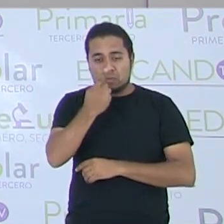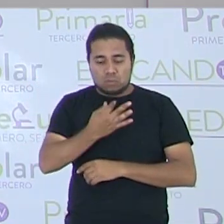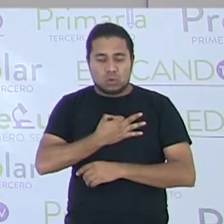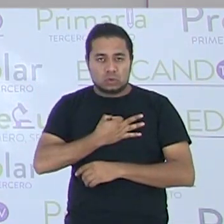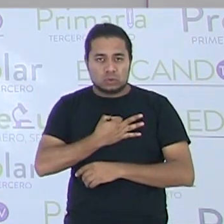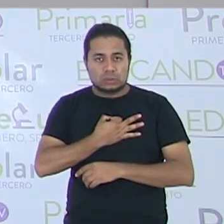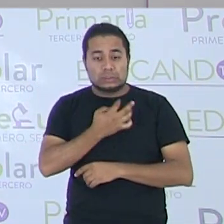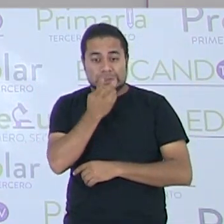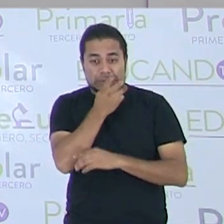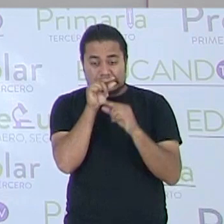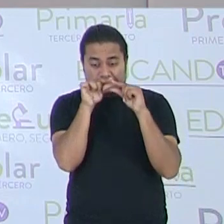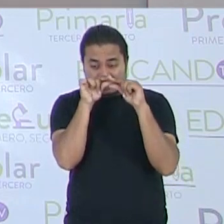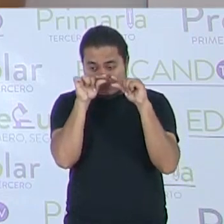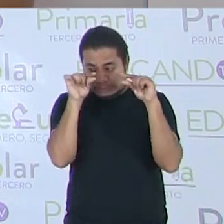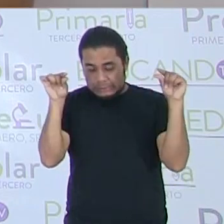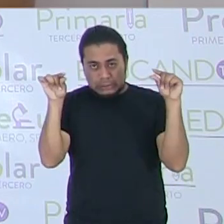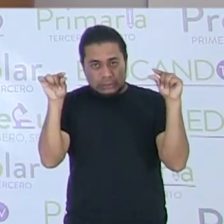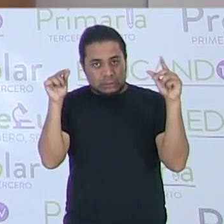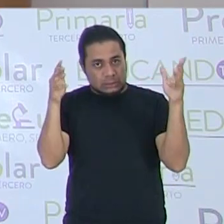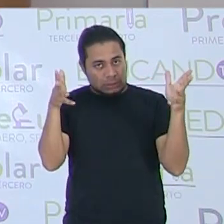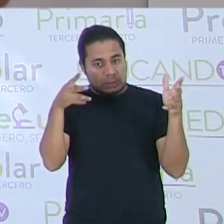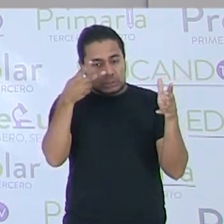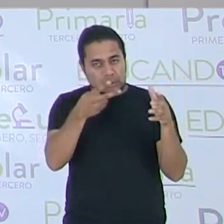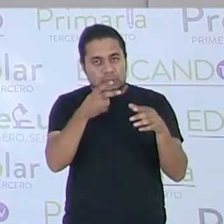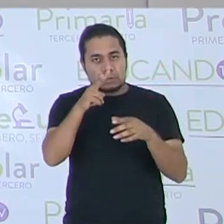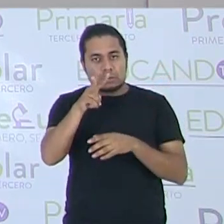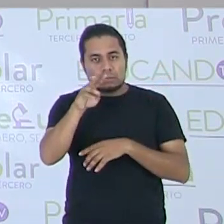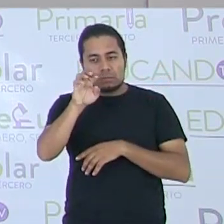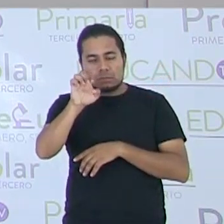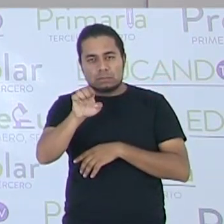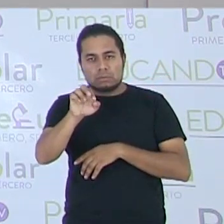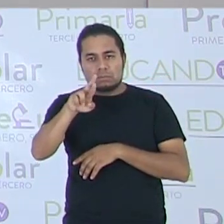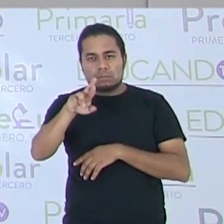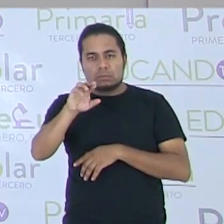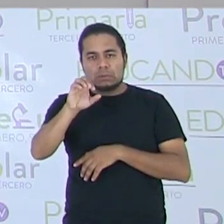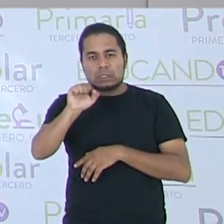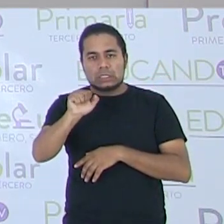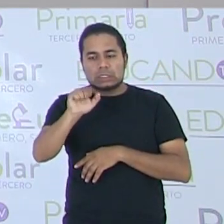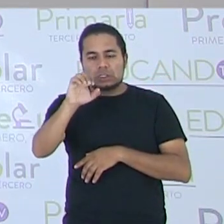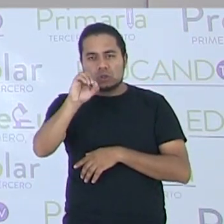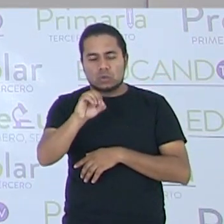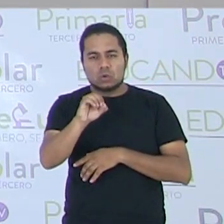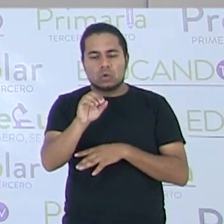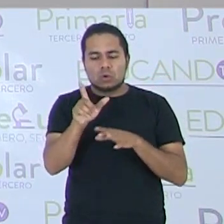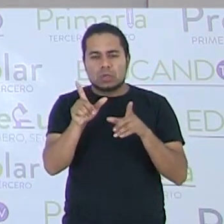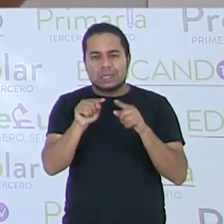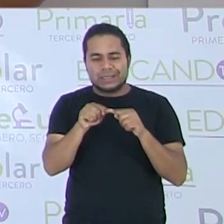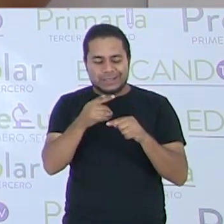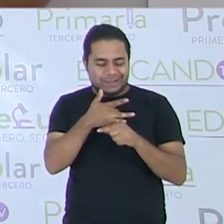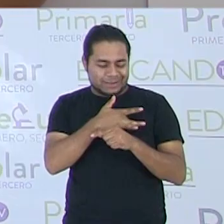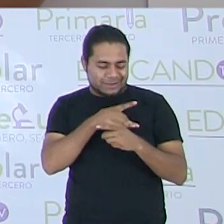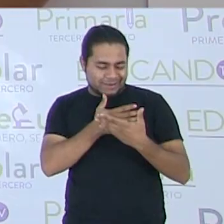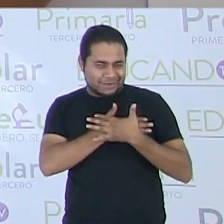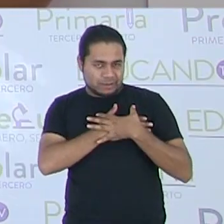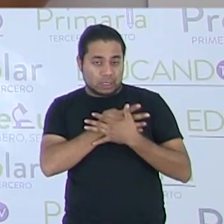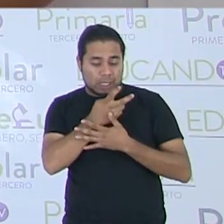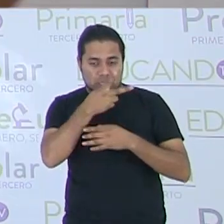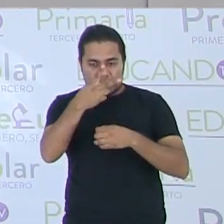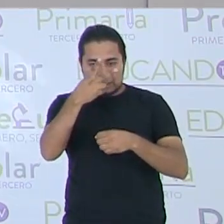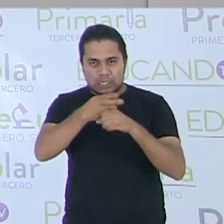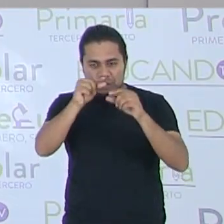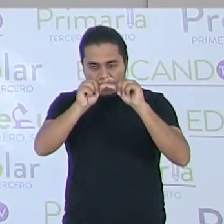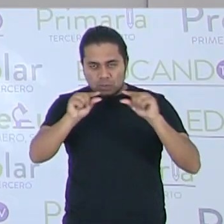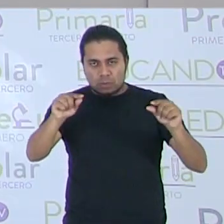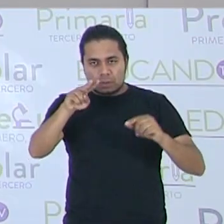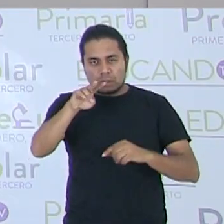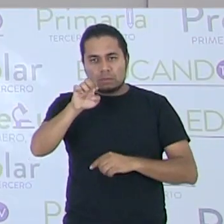botoncito, eso es un verso. Aquí junto al corazón, este es el segundo